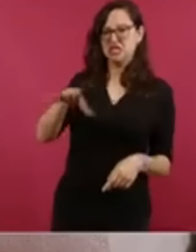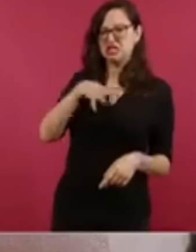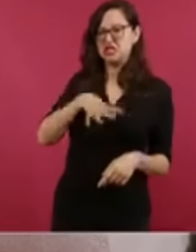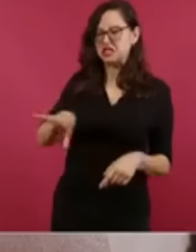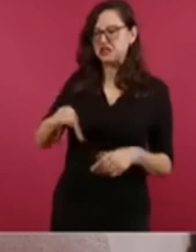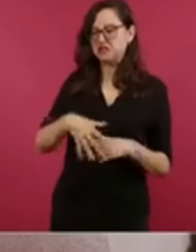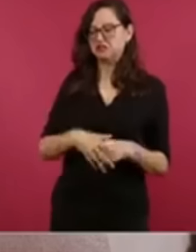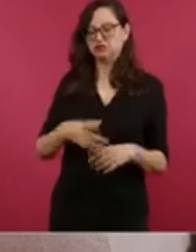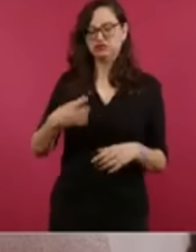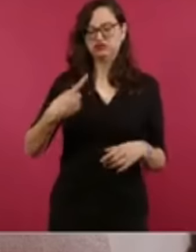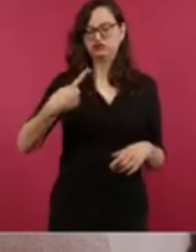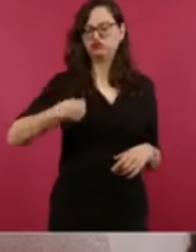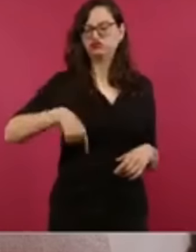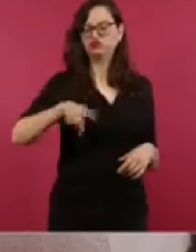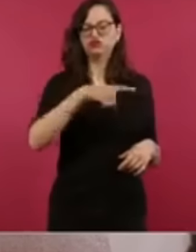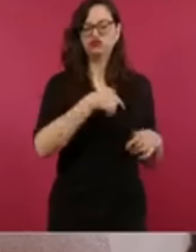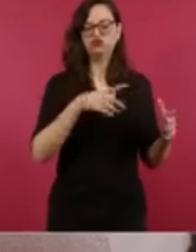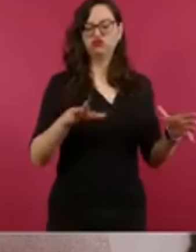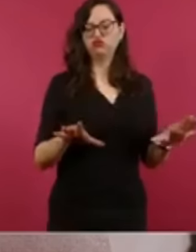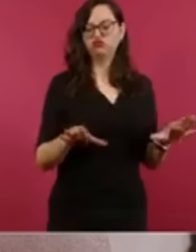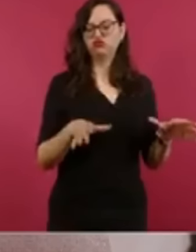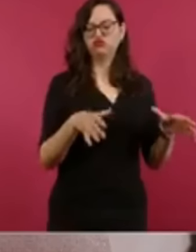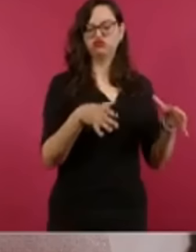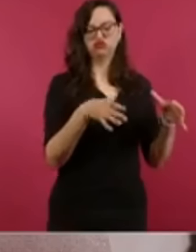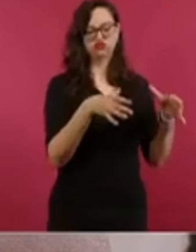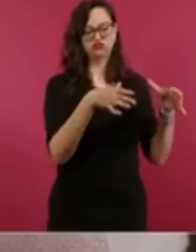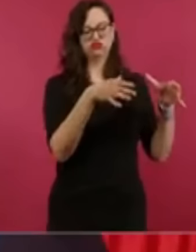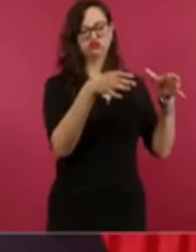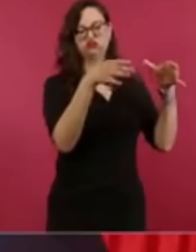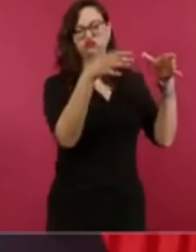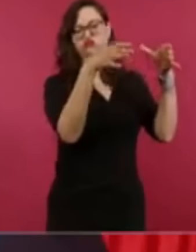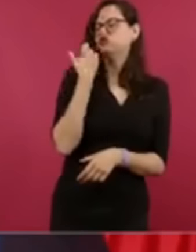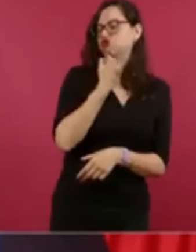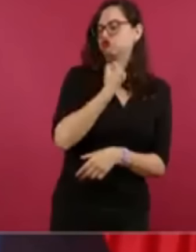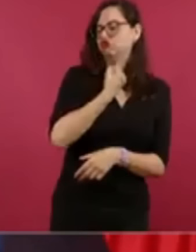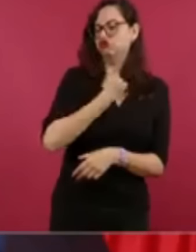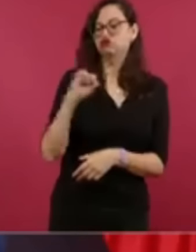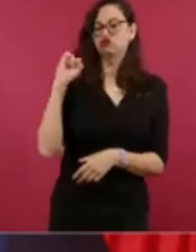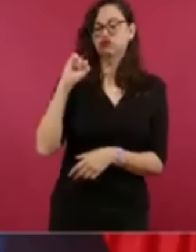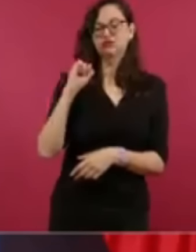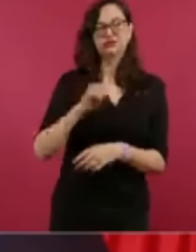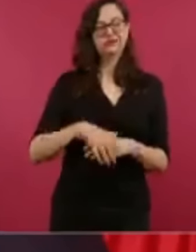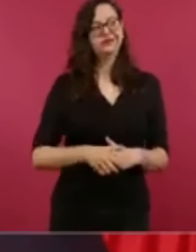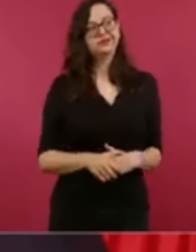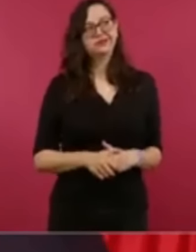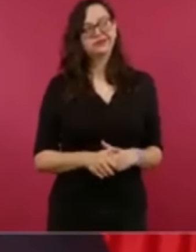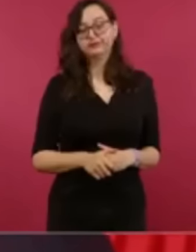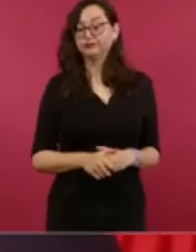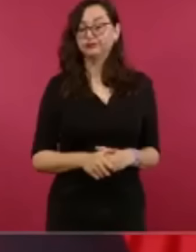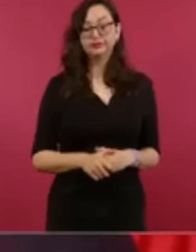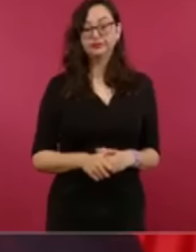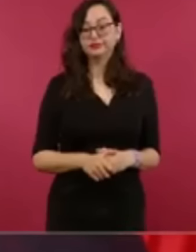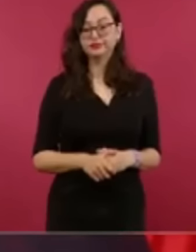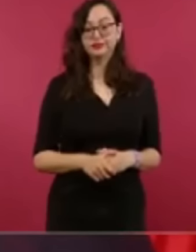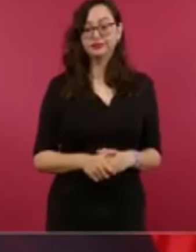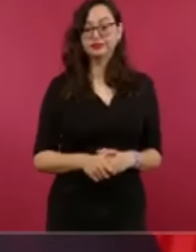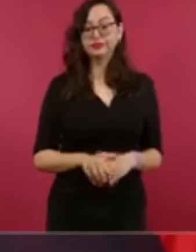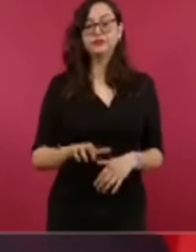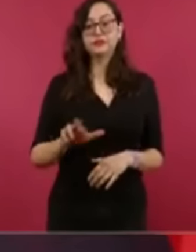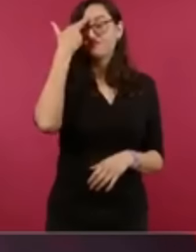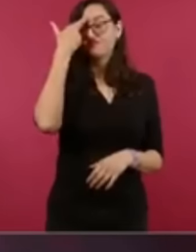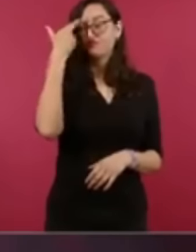ellos son los sabiondos, son los expertos. Yo recuerdo que hasta hace poco,